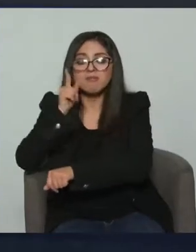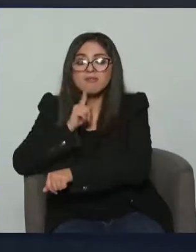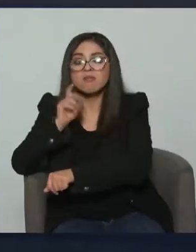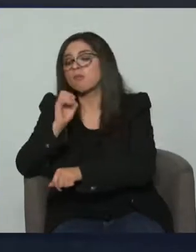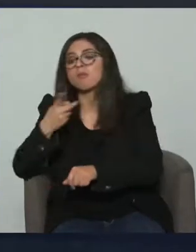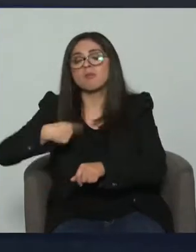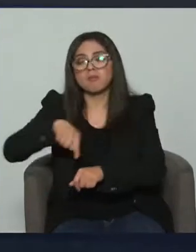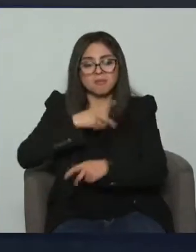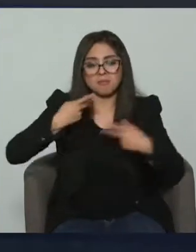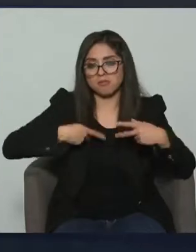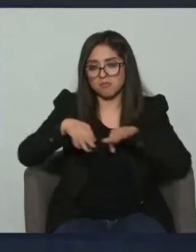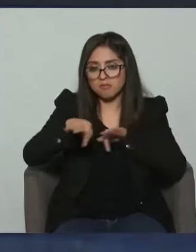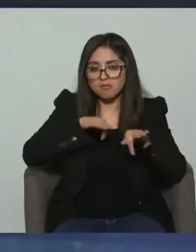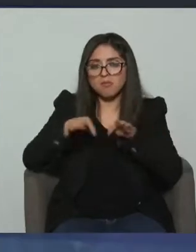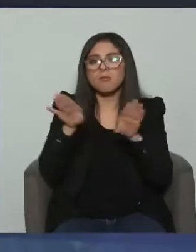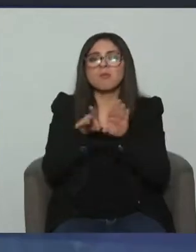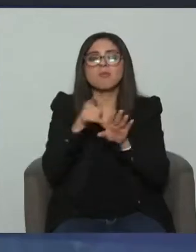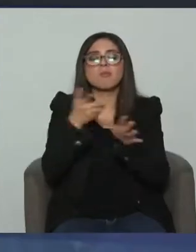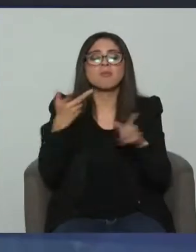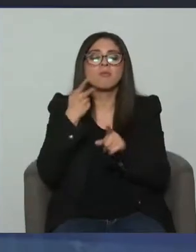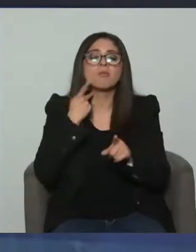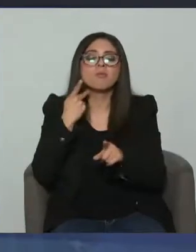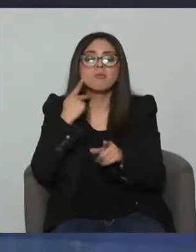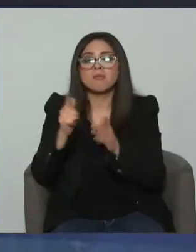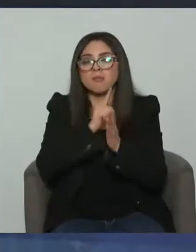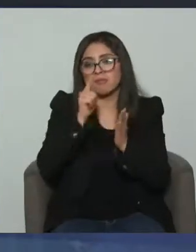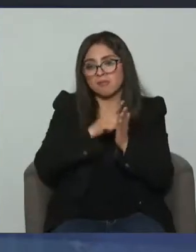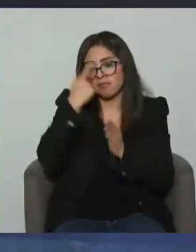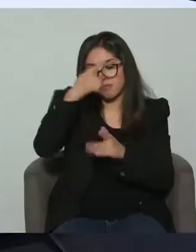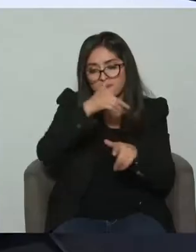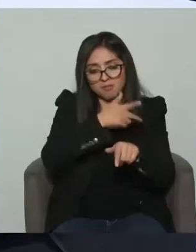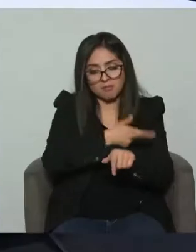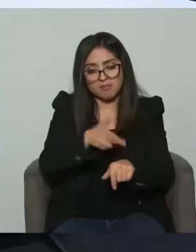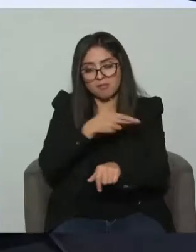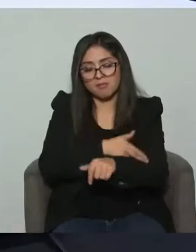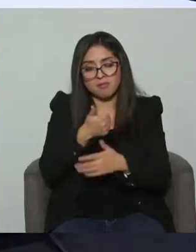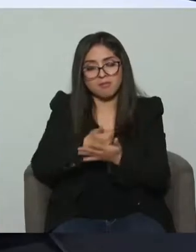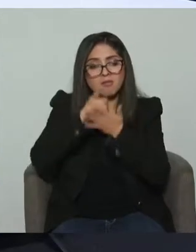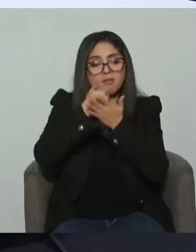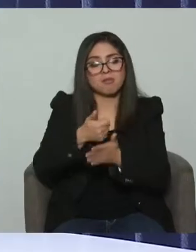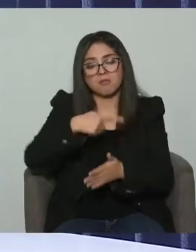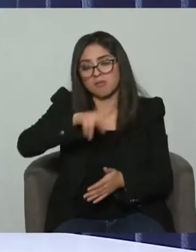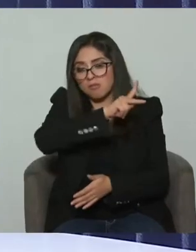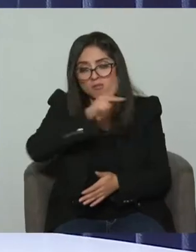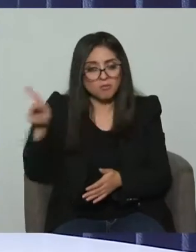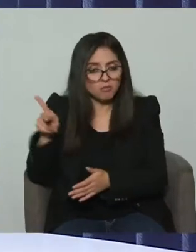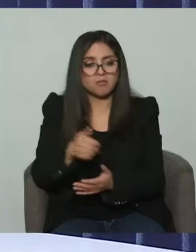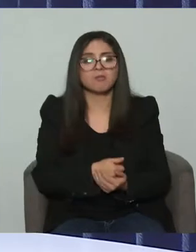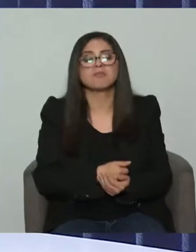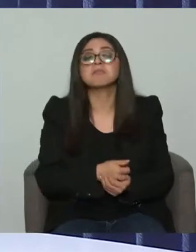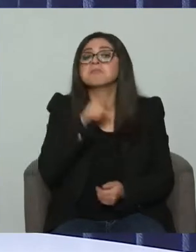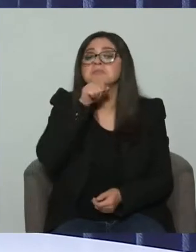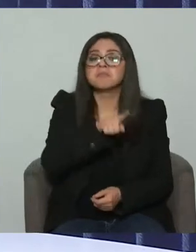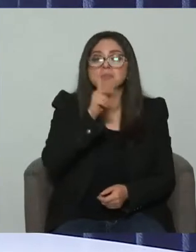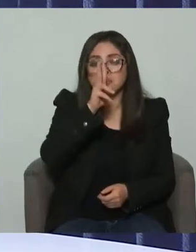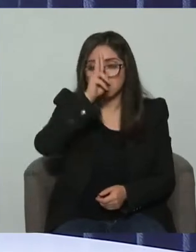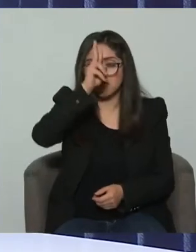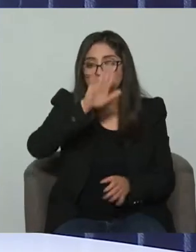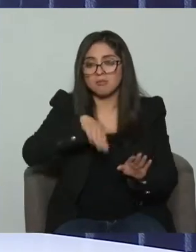de esclavismo sexual? Es un tema sumamente doloroso. Las víctimas que sobreviven a todo esto permanecen